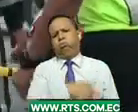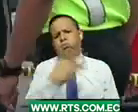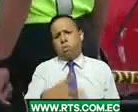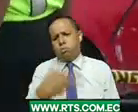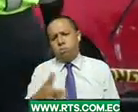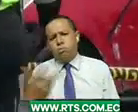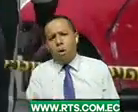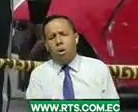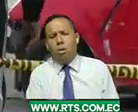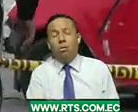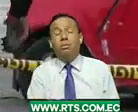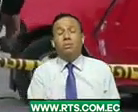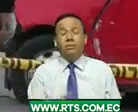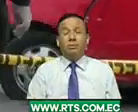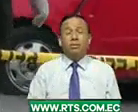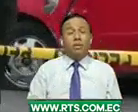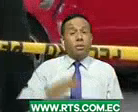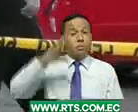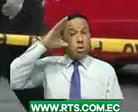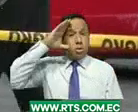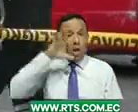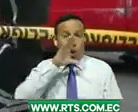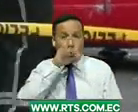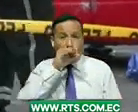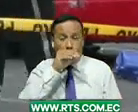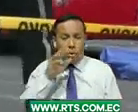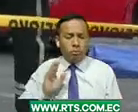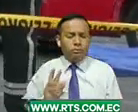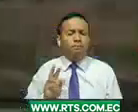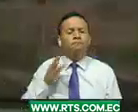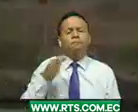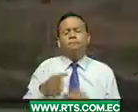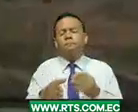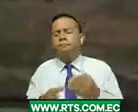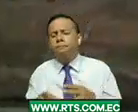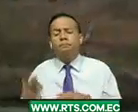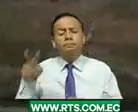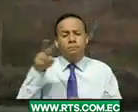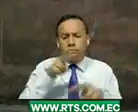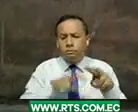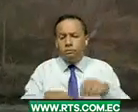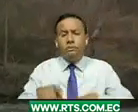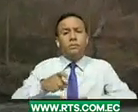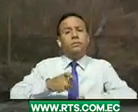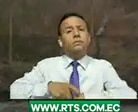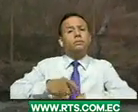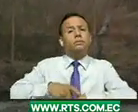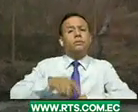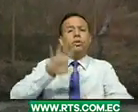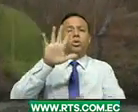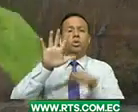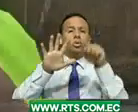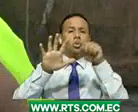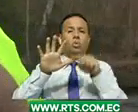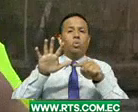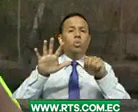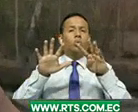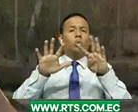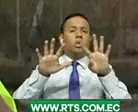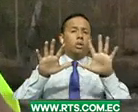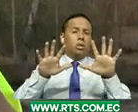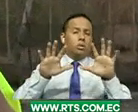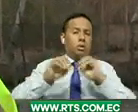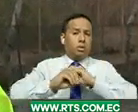acudieron agentes de la Comisión de Tránsito para recabar las pericias respectivas. 5:45 de la mañana. Aproximadamente. Las